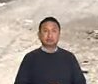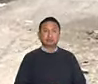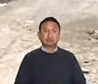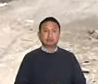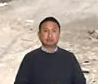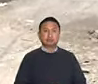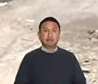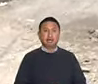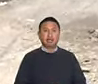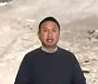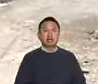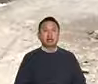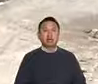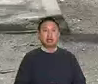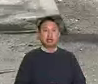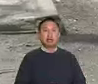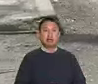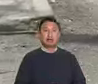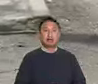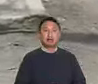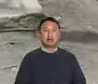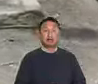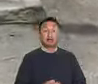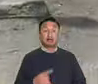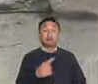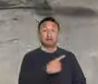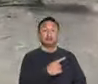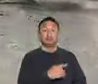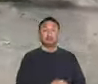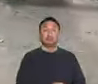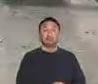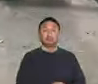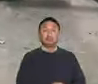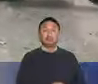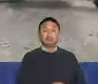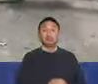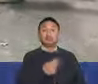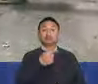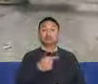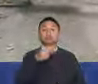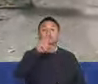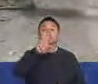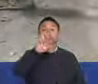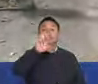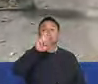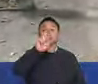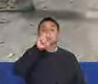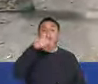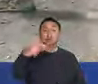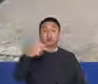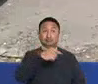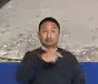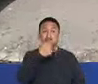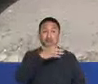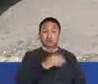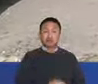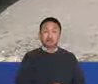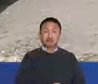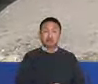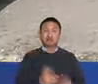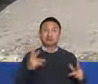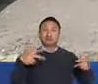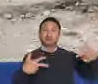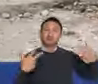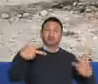Por décadas, este tramo de la calle Aurelio Guerrero, que conecta con la avenida Simón Bolívar, ha permanecido así, lleno de huecos